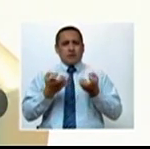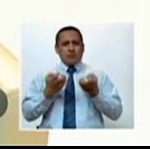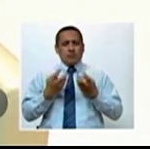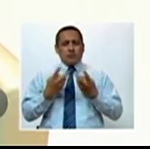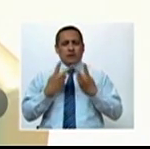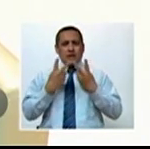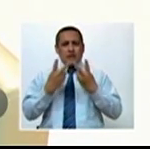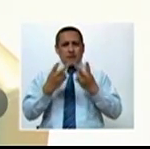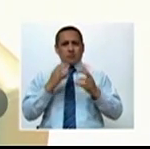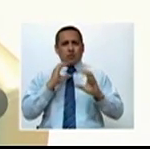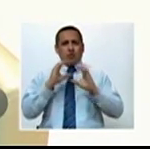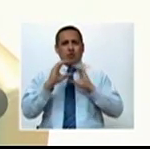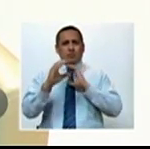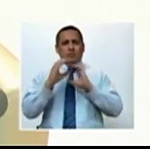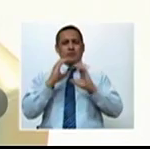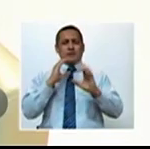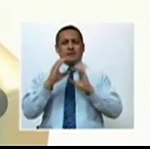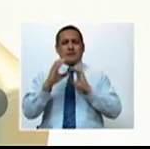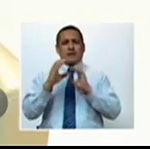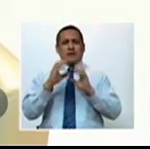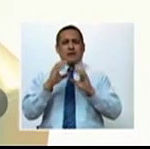a conversar, ¿no?